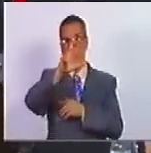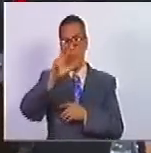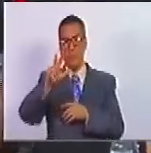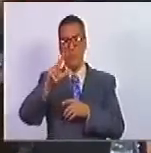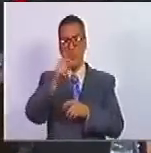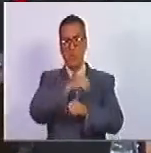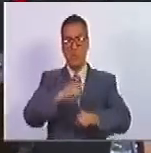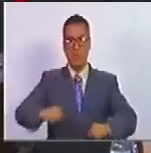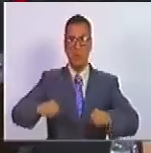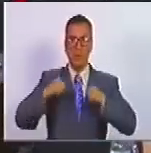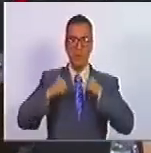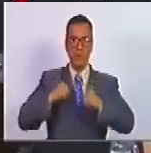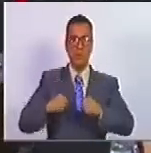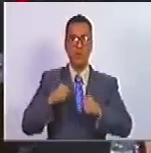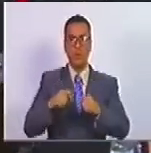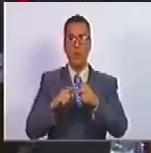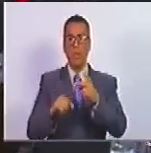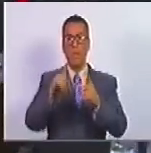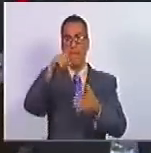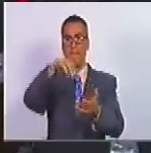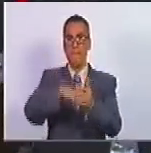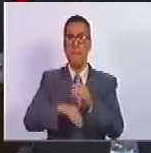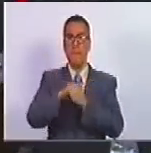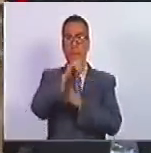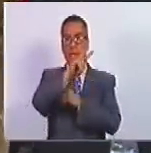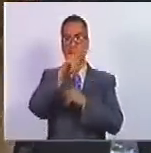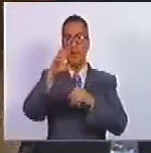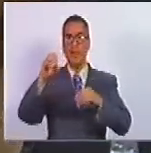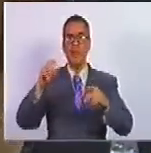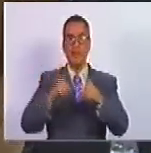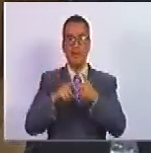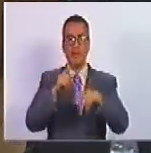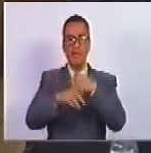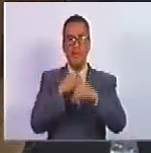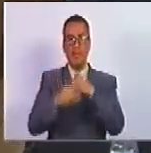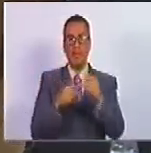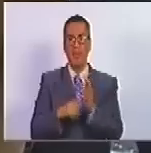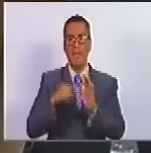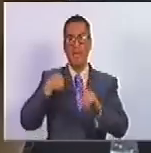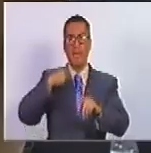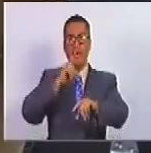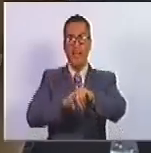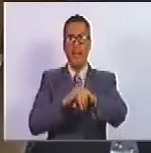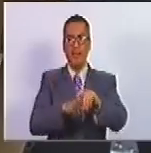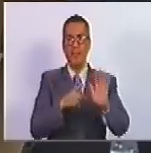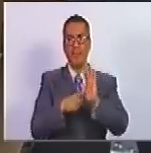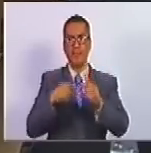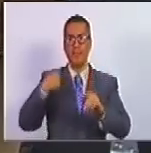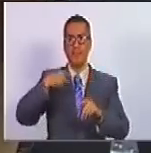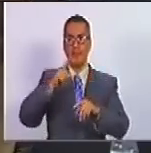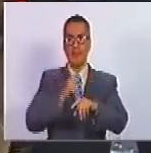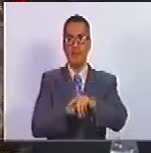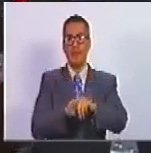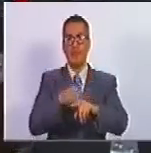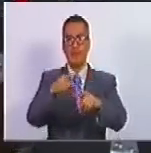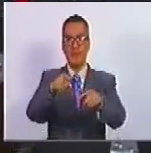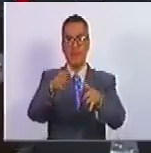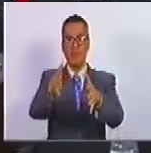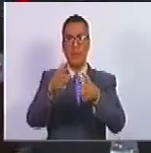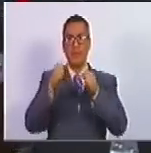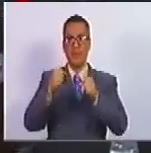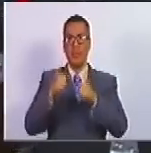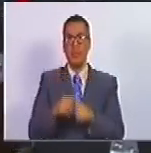lanceros contra más de 1.200 realistas, se tuvo una contundente